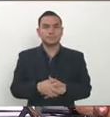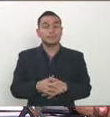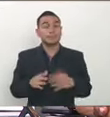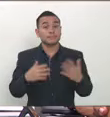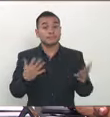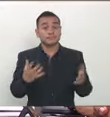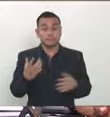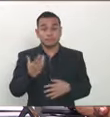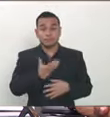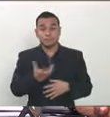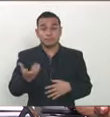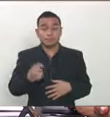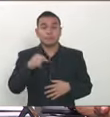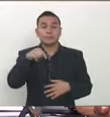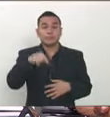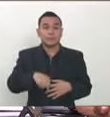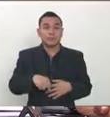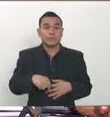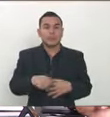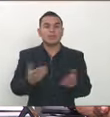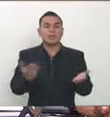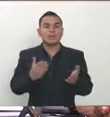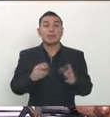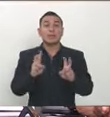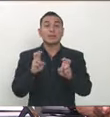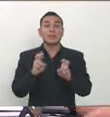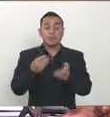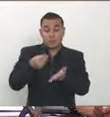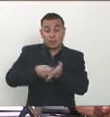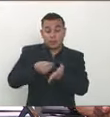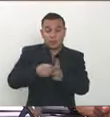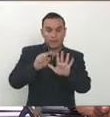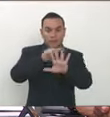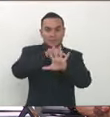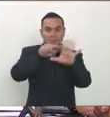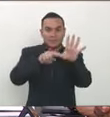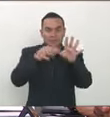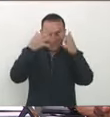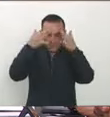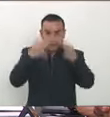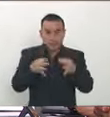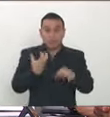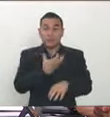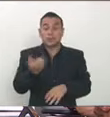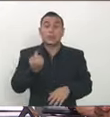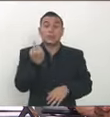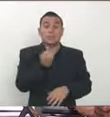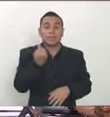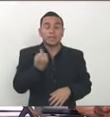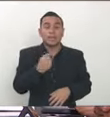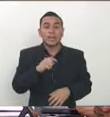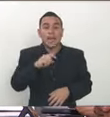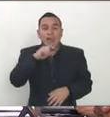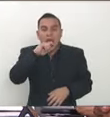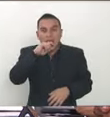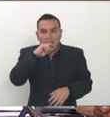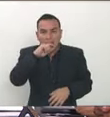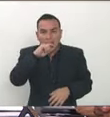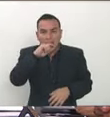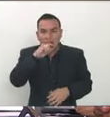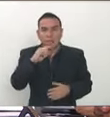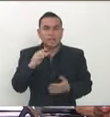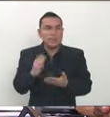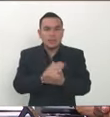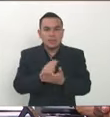Así que tomamos hoy algunas medidas económicas para paliar y que la gente más pobre y más vulnerable no se nos muera de hambre antes de morirse de